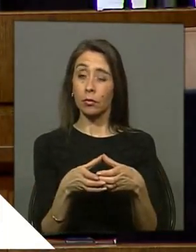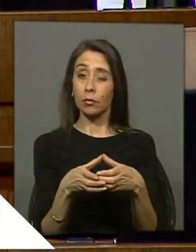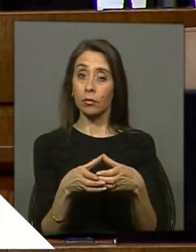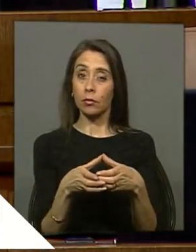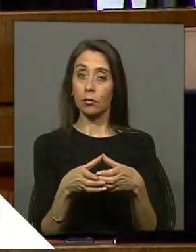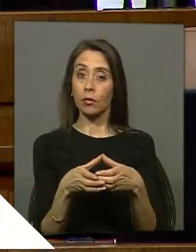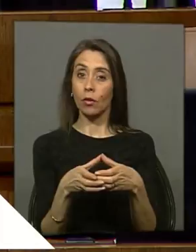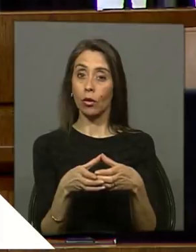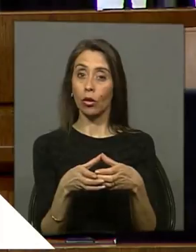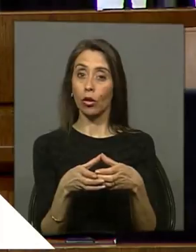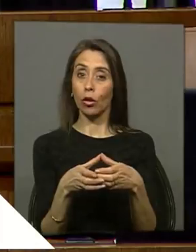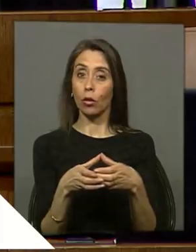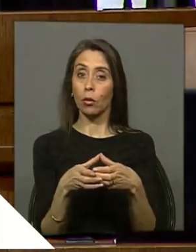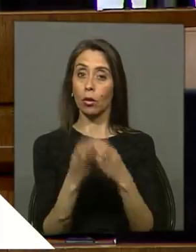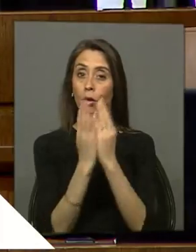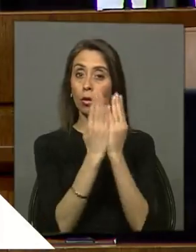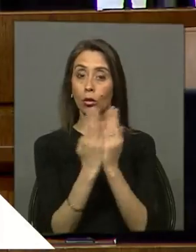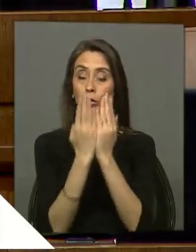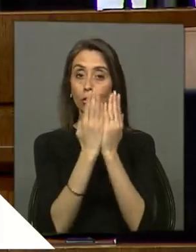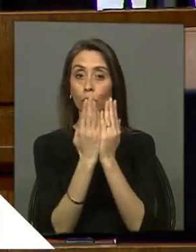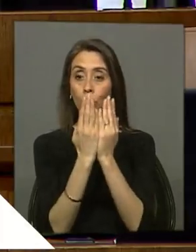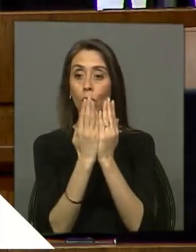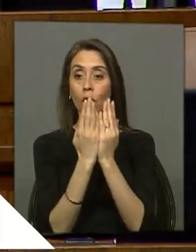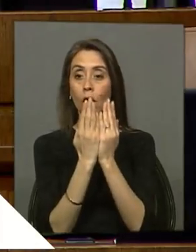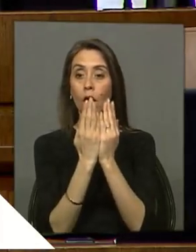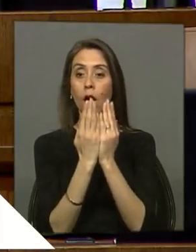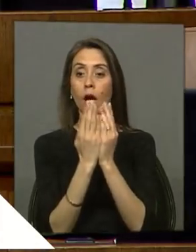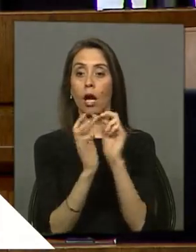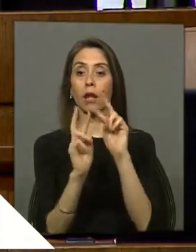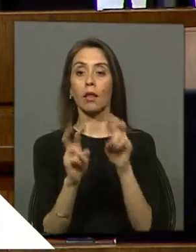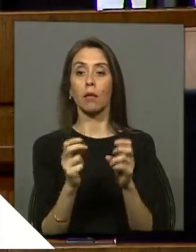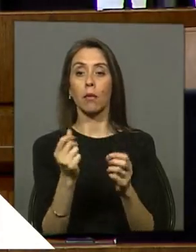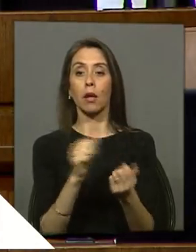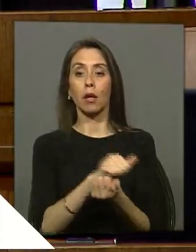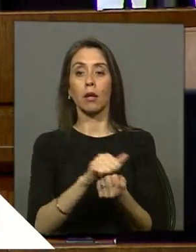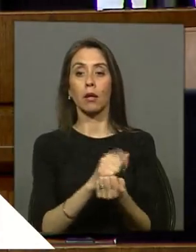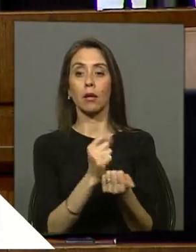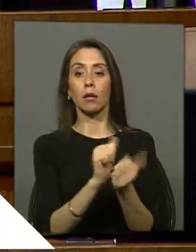estudia y que debe atender el tema del lavado